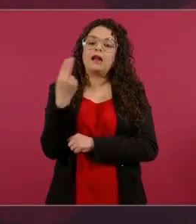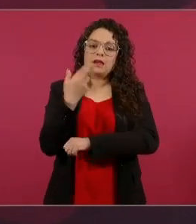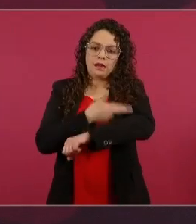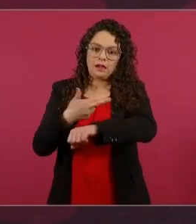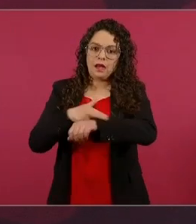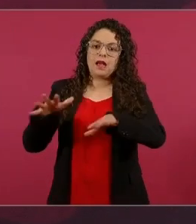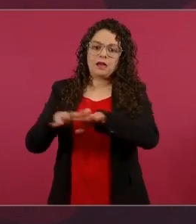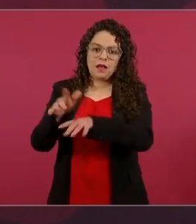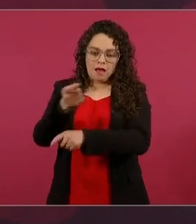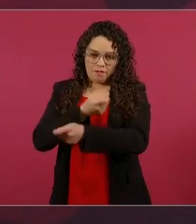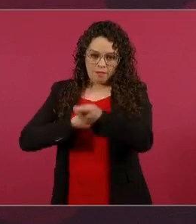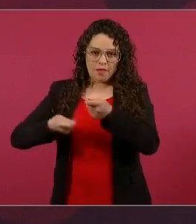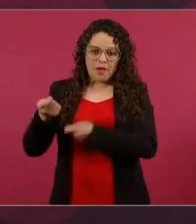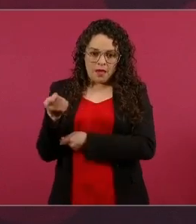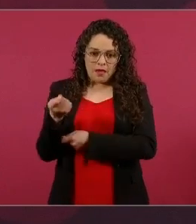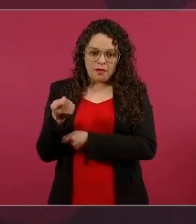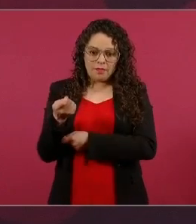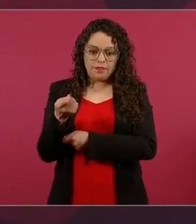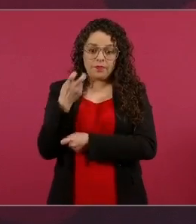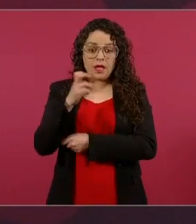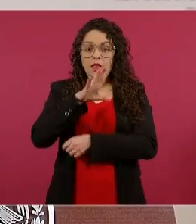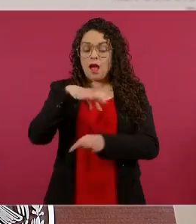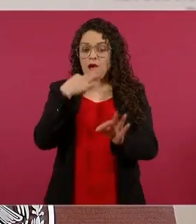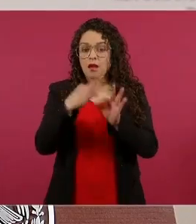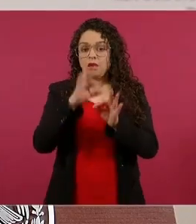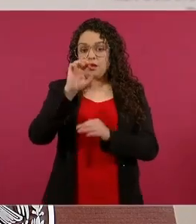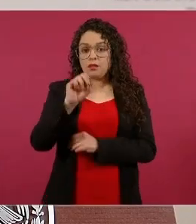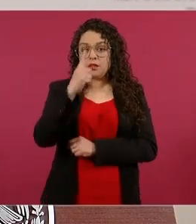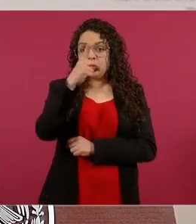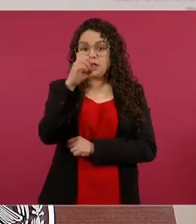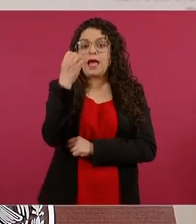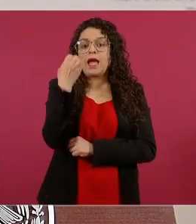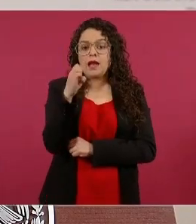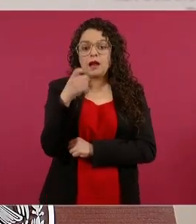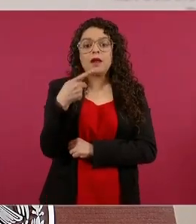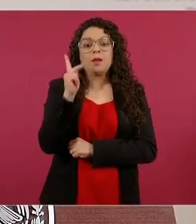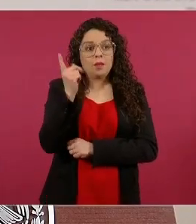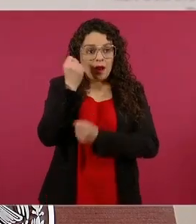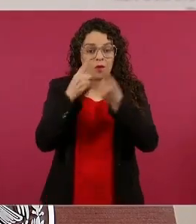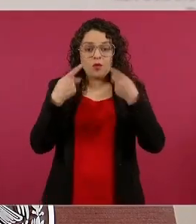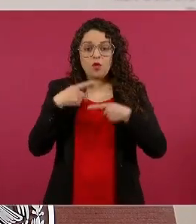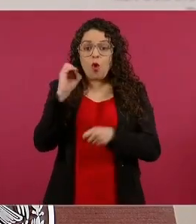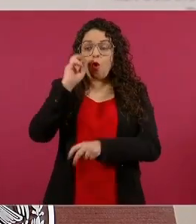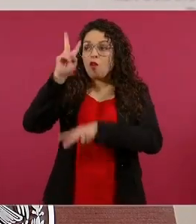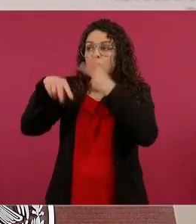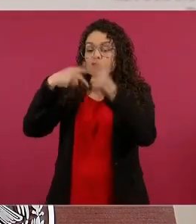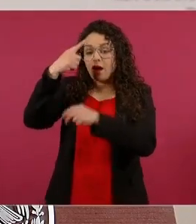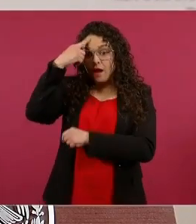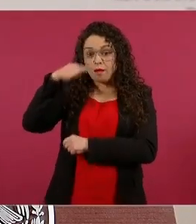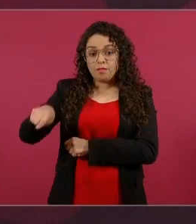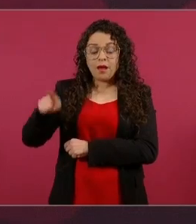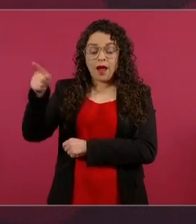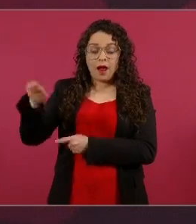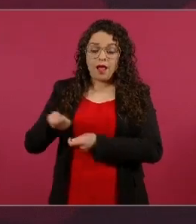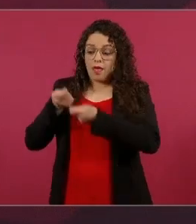31 de enero pero todavía hay personas que faltan de ir a recibir su tarjeta los depósitos se siguen haciendo a la cuenta del banco